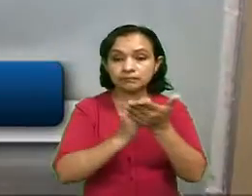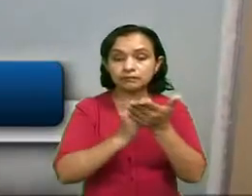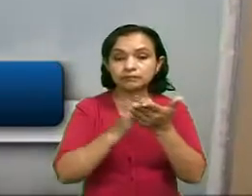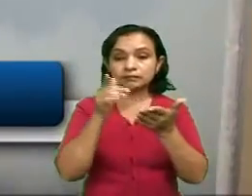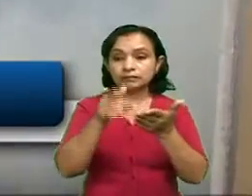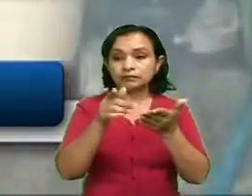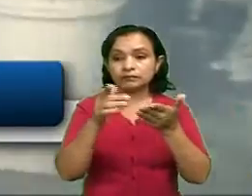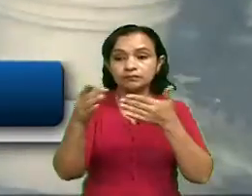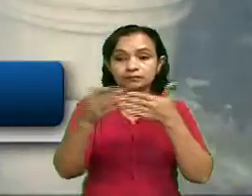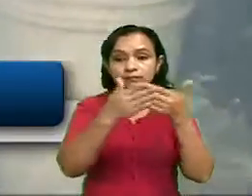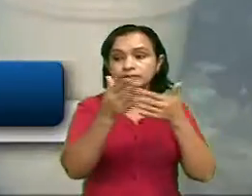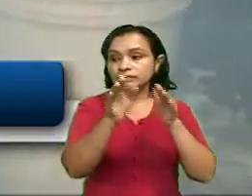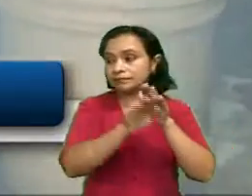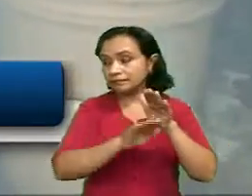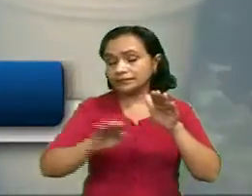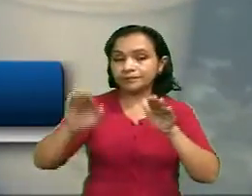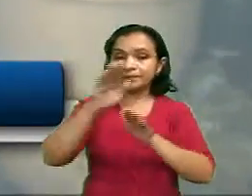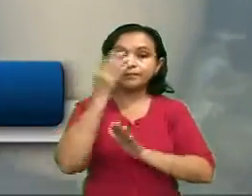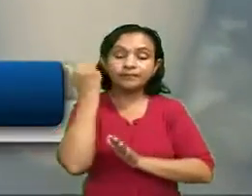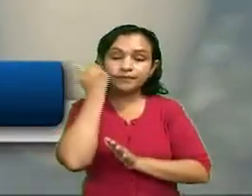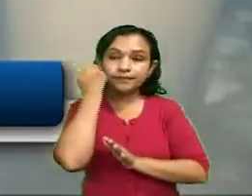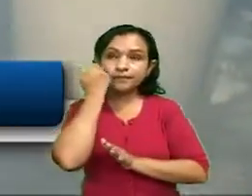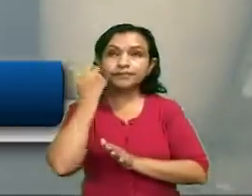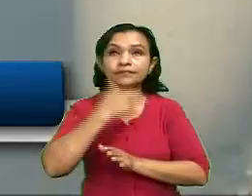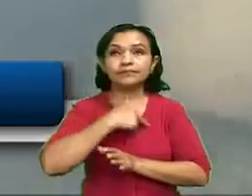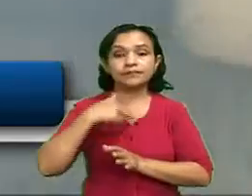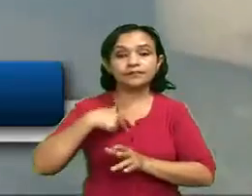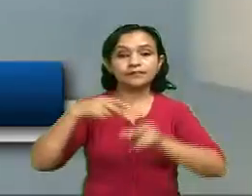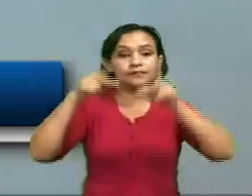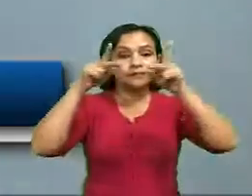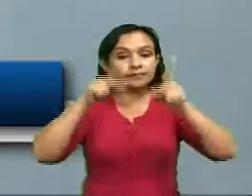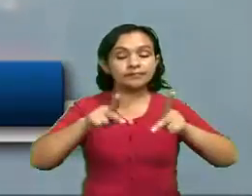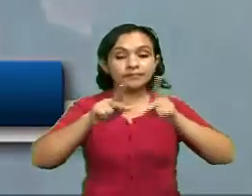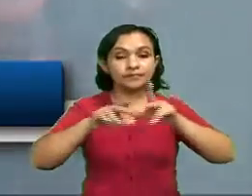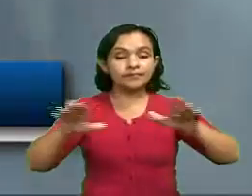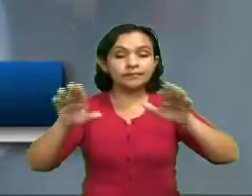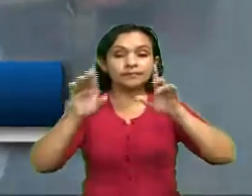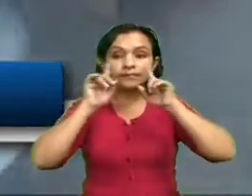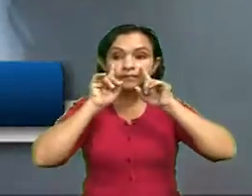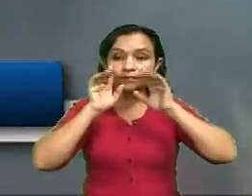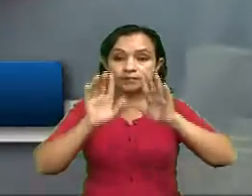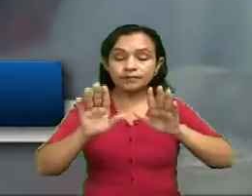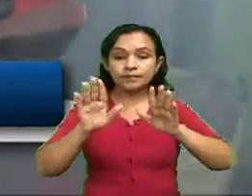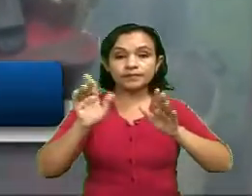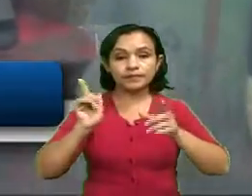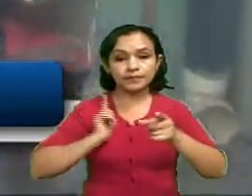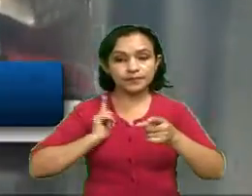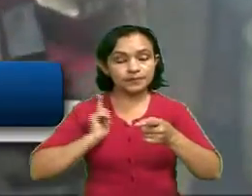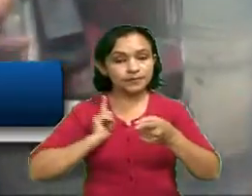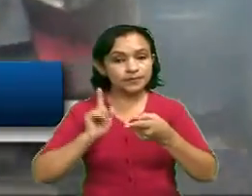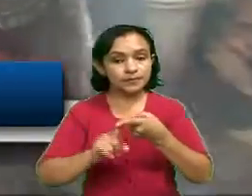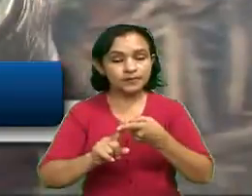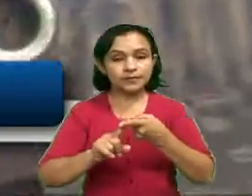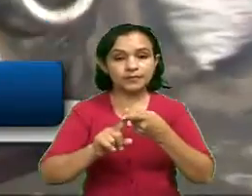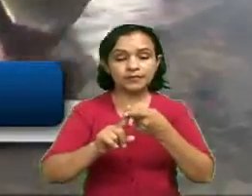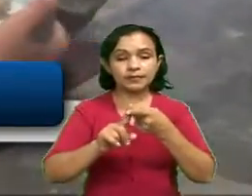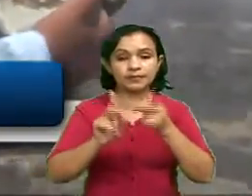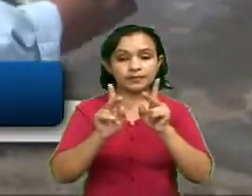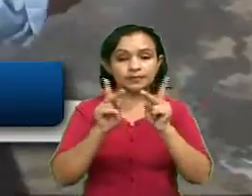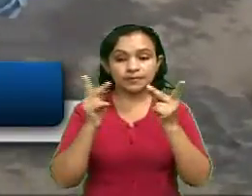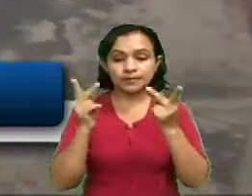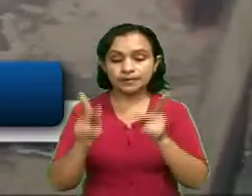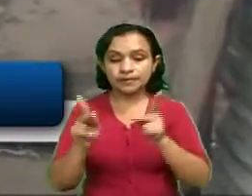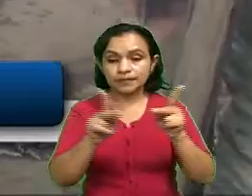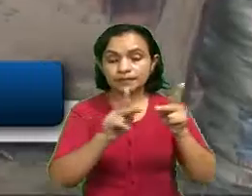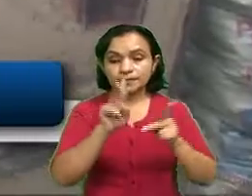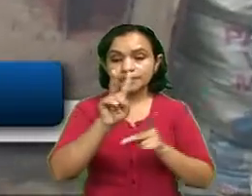de la manzana puede haber más casos. Entonces lo que se hace es un plan de intervención. Nosotros llegamos, el mensaje de la población, la